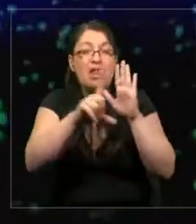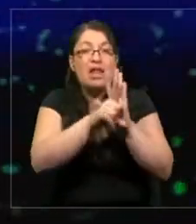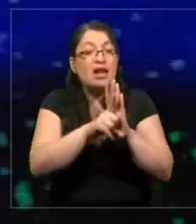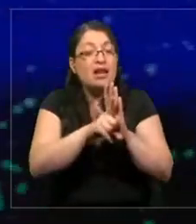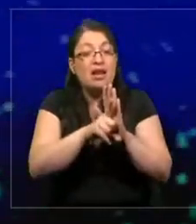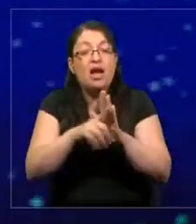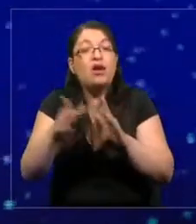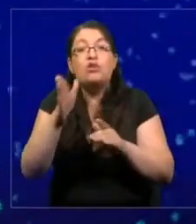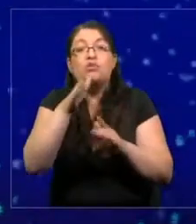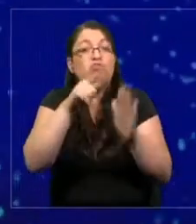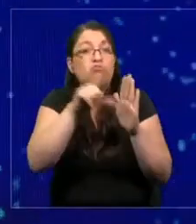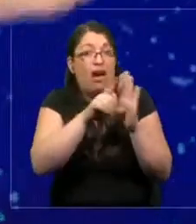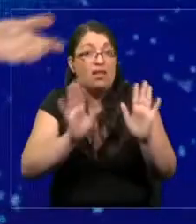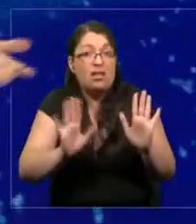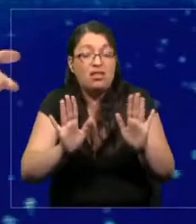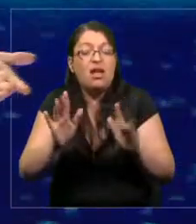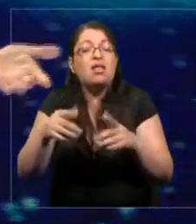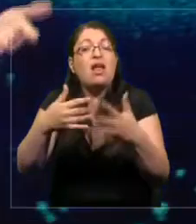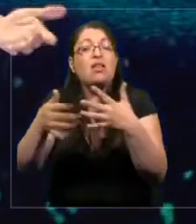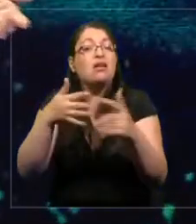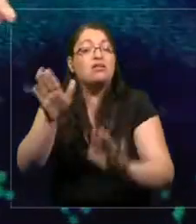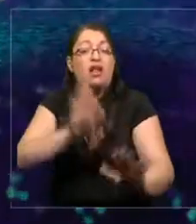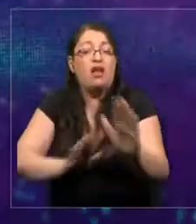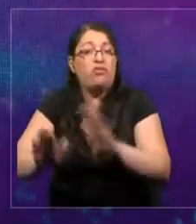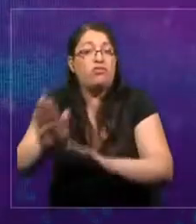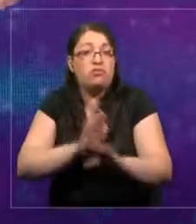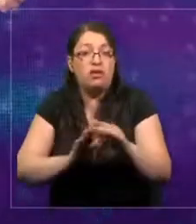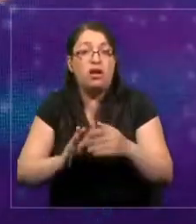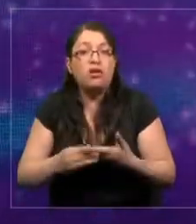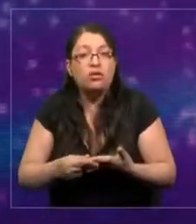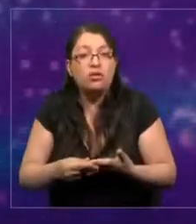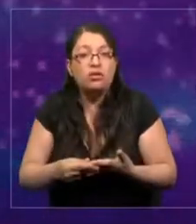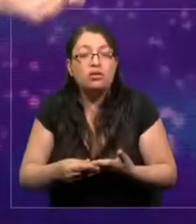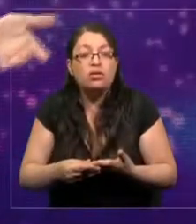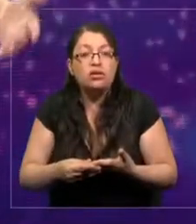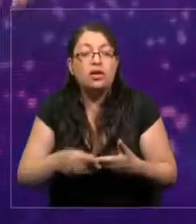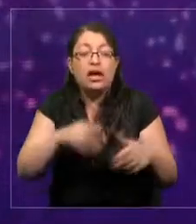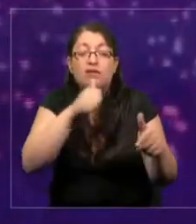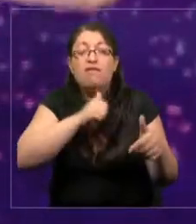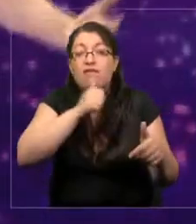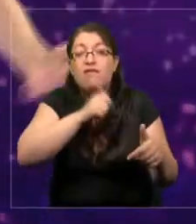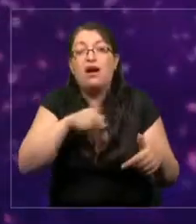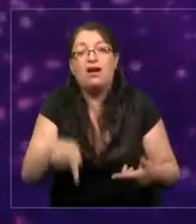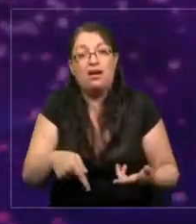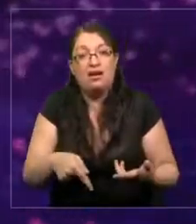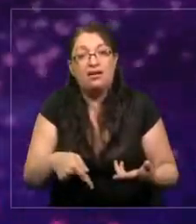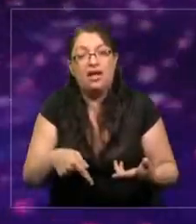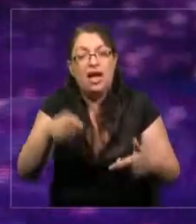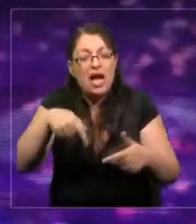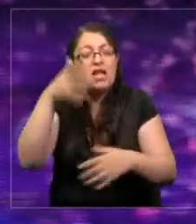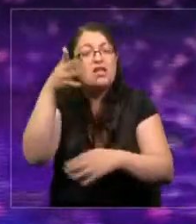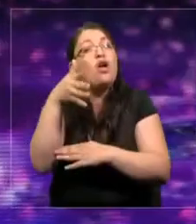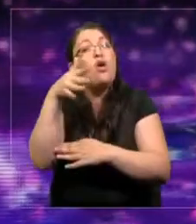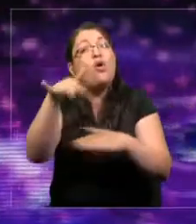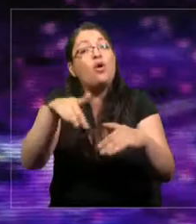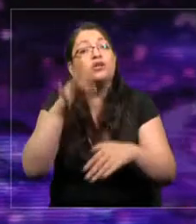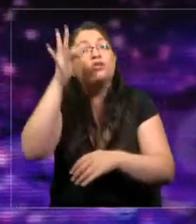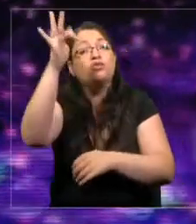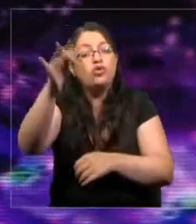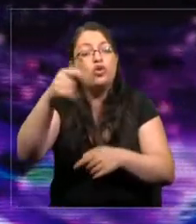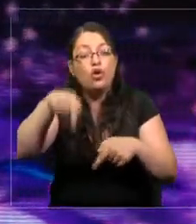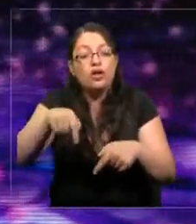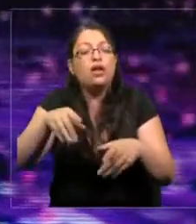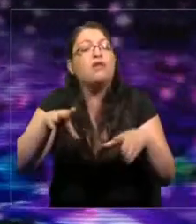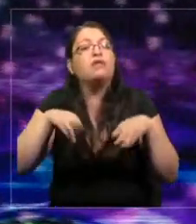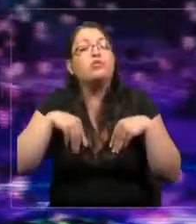proteja la biodiversidad estamos al deuda en deuda con nuestro país esto que es un congreso de futuro tiene que hacerse cargo hoy